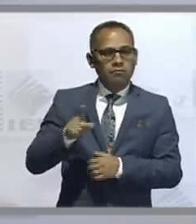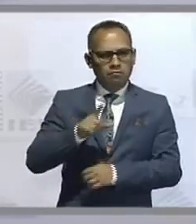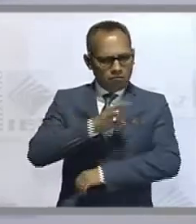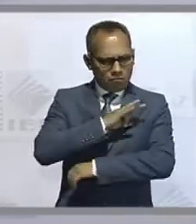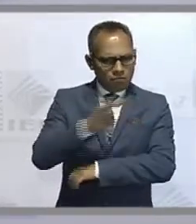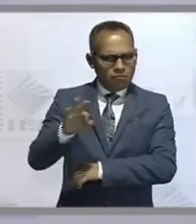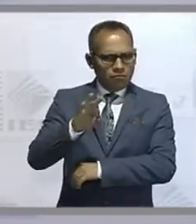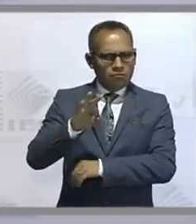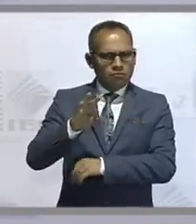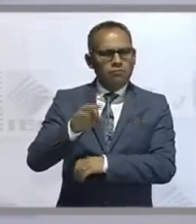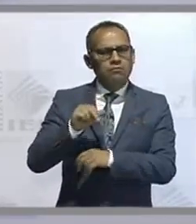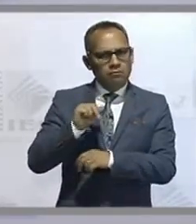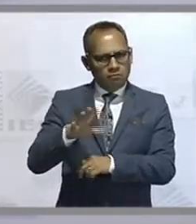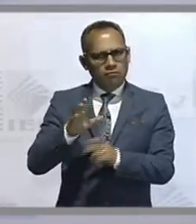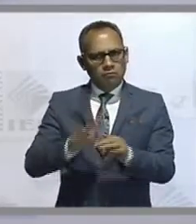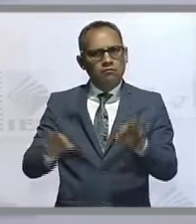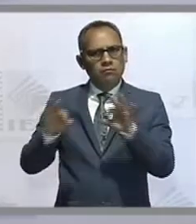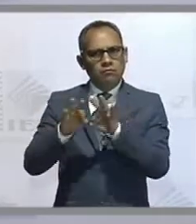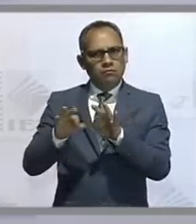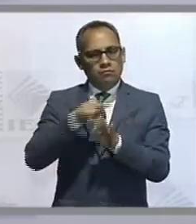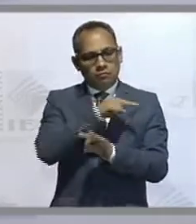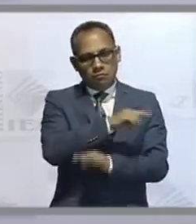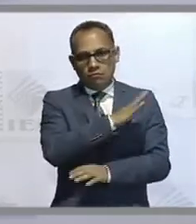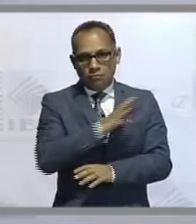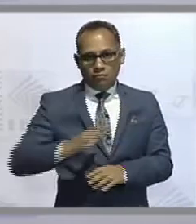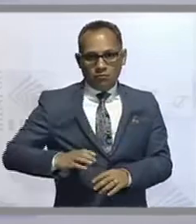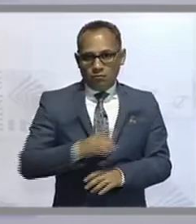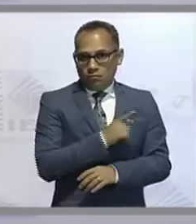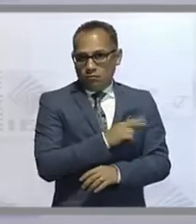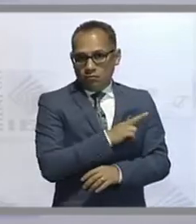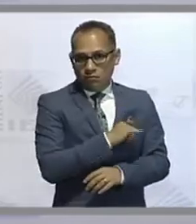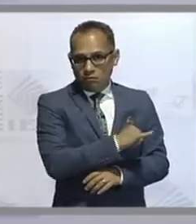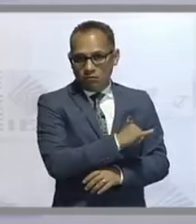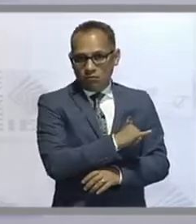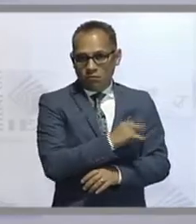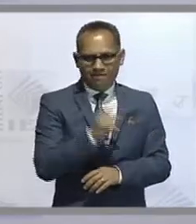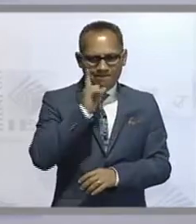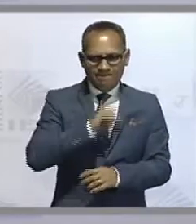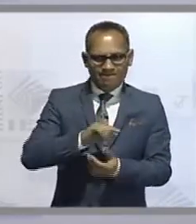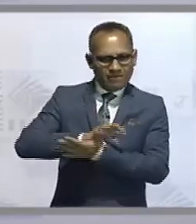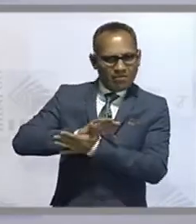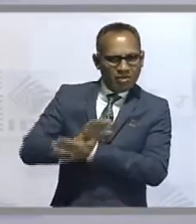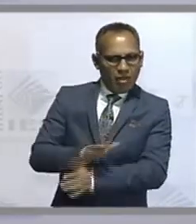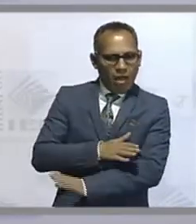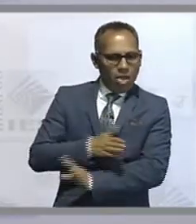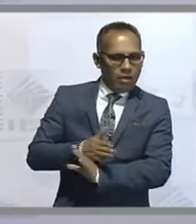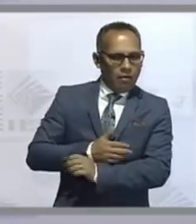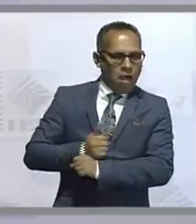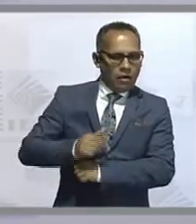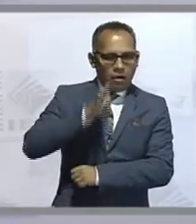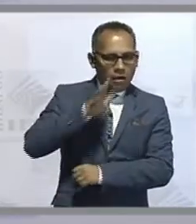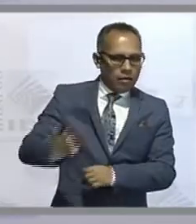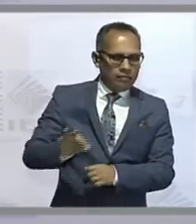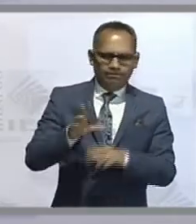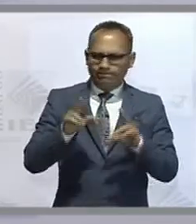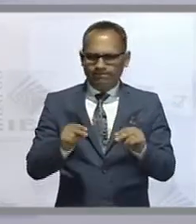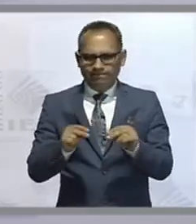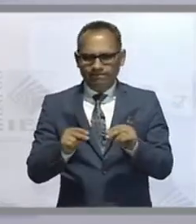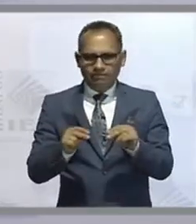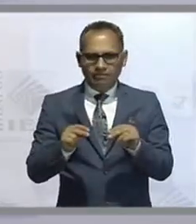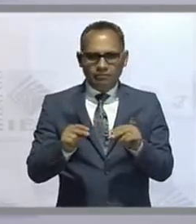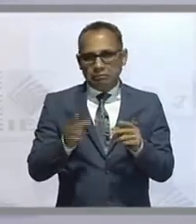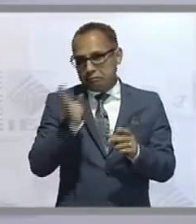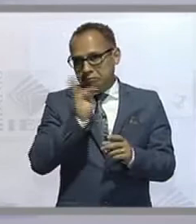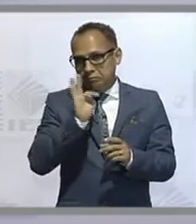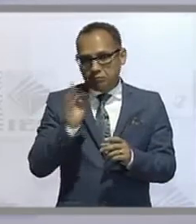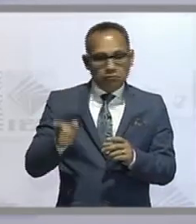del pri que no se han viso sino porque no sabemos si lo que nos va a ocurrir más adelante es que nos lleven un puerco muerto con una amenaza